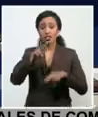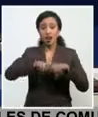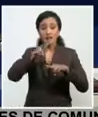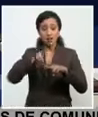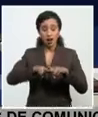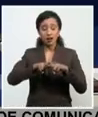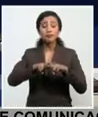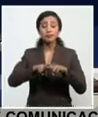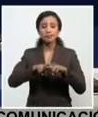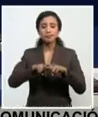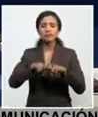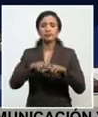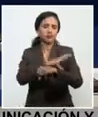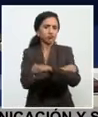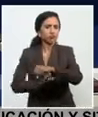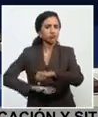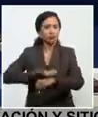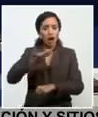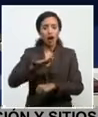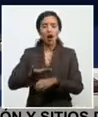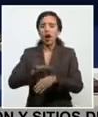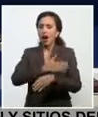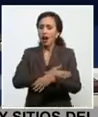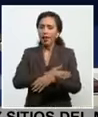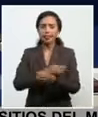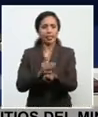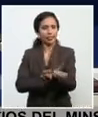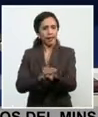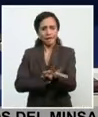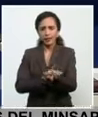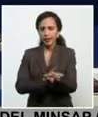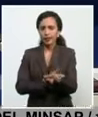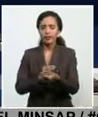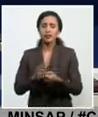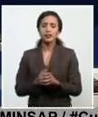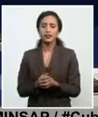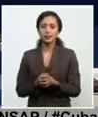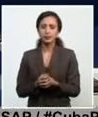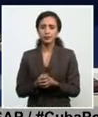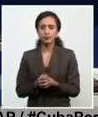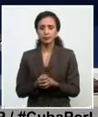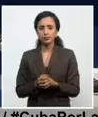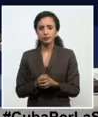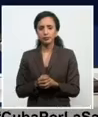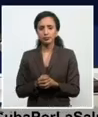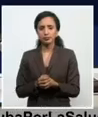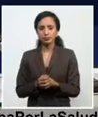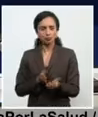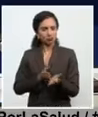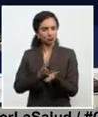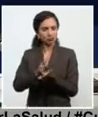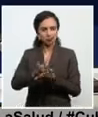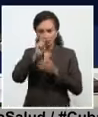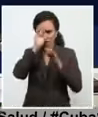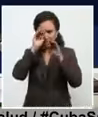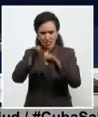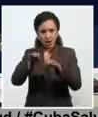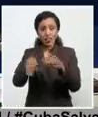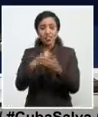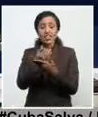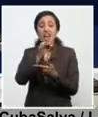antecedentes de hipertensión arterial y diabetes mellitus, que se mantenía ingresado desde el día 7 de